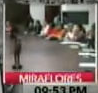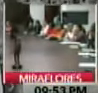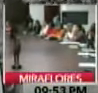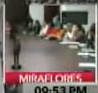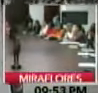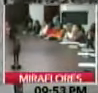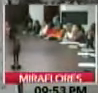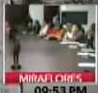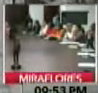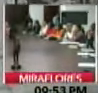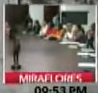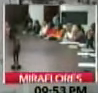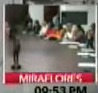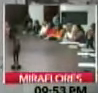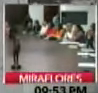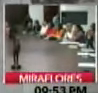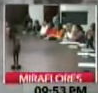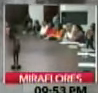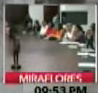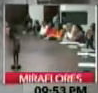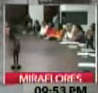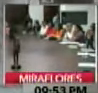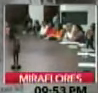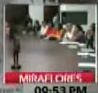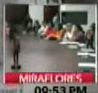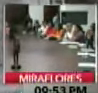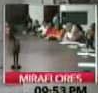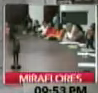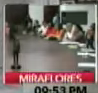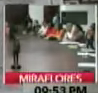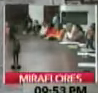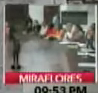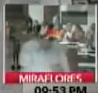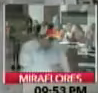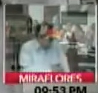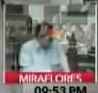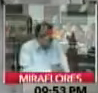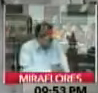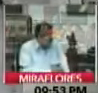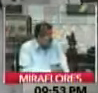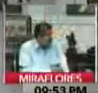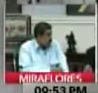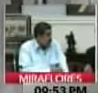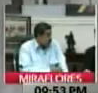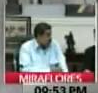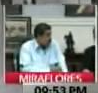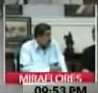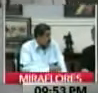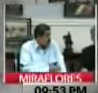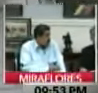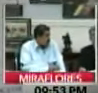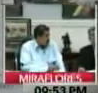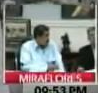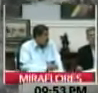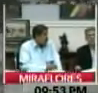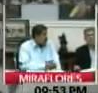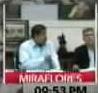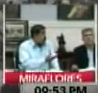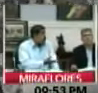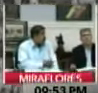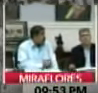96. La manifestación de los empleados públicos municipales en demanda del cumplimiento de beneficios contractuales fue frustrada por una fuerte intervención de la